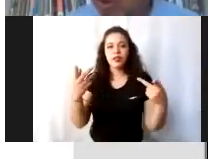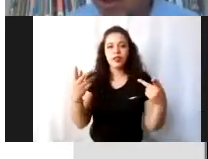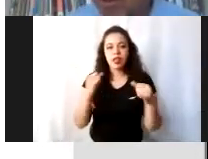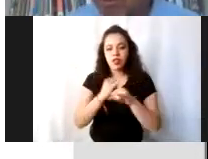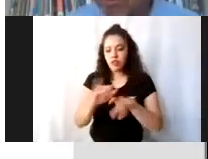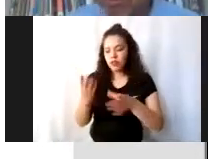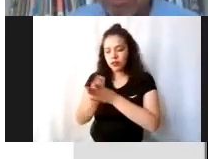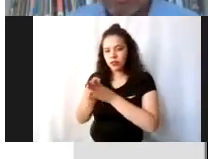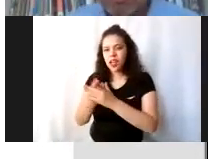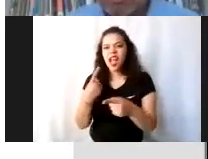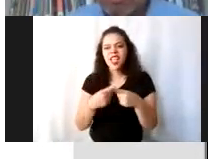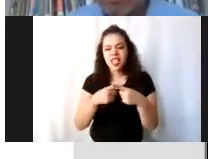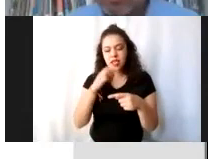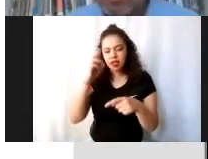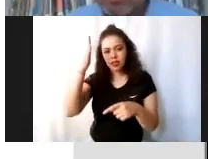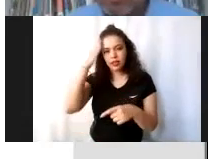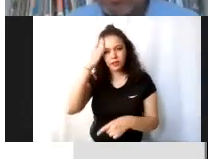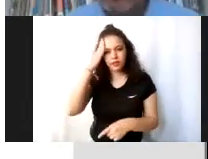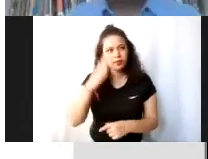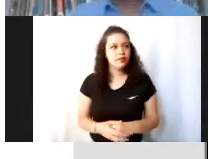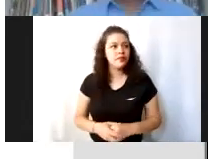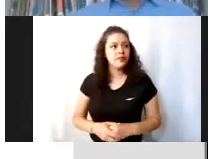datos personales?